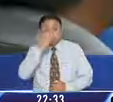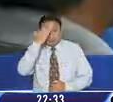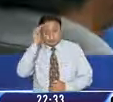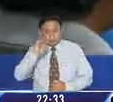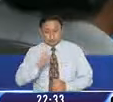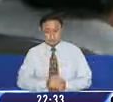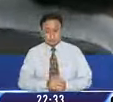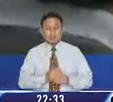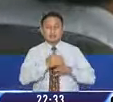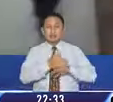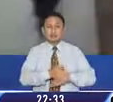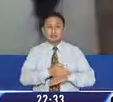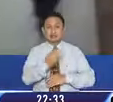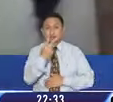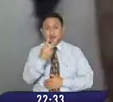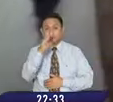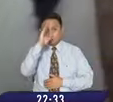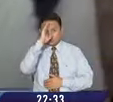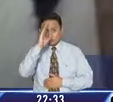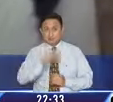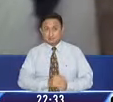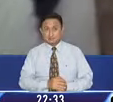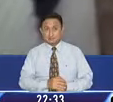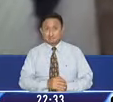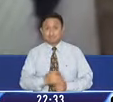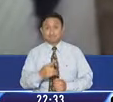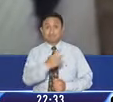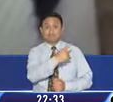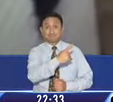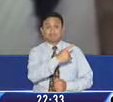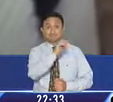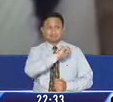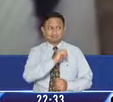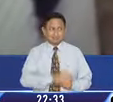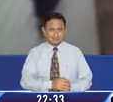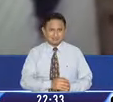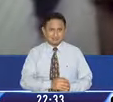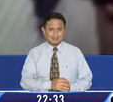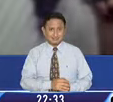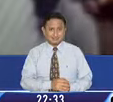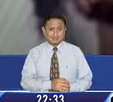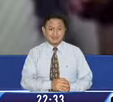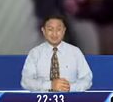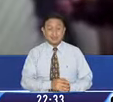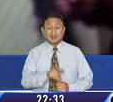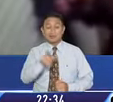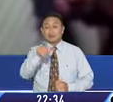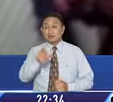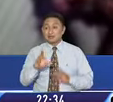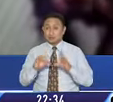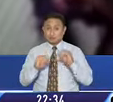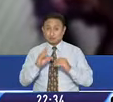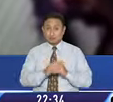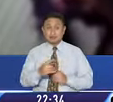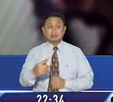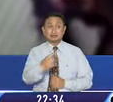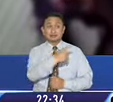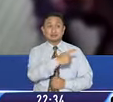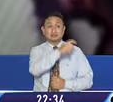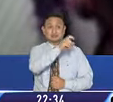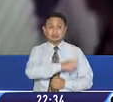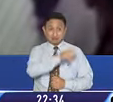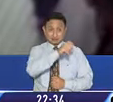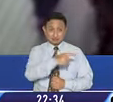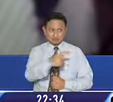de esos dos que han sido policías. Y sí, esa era todavía la novedad más grave, pues entre rumores corría que el artista de esta